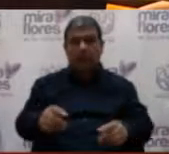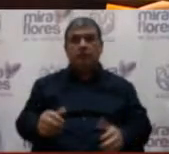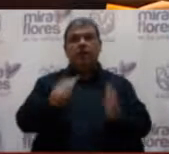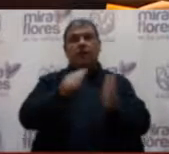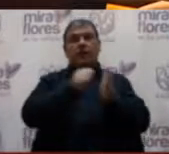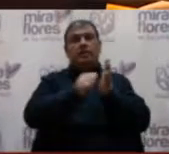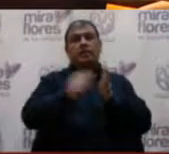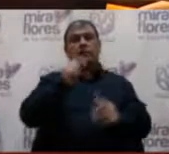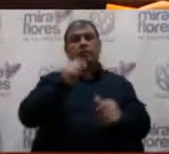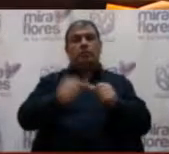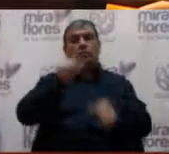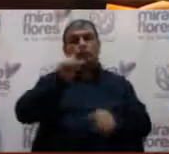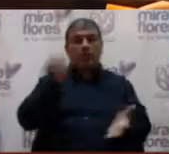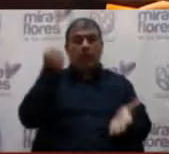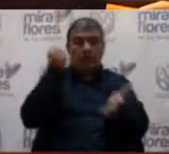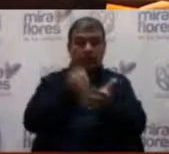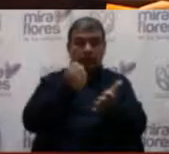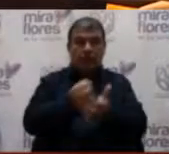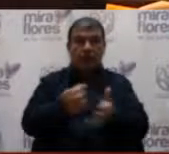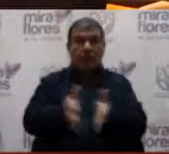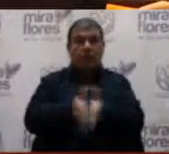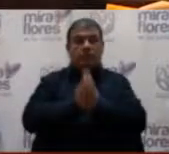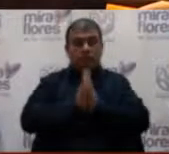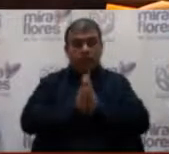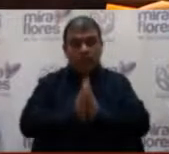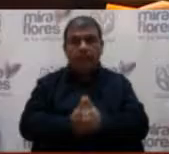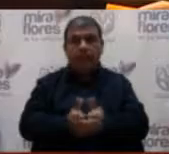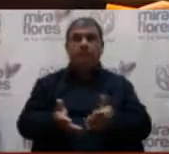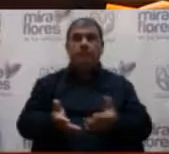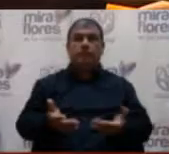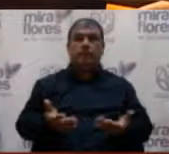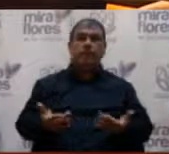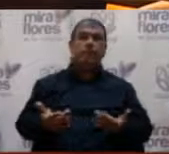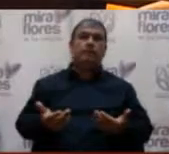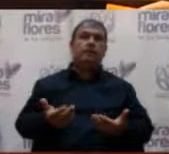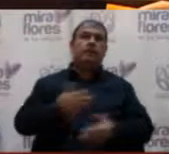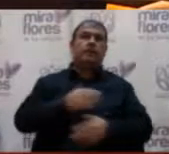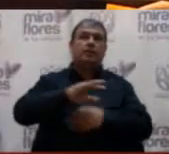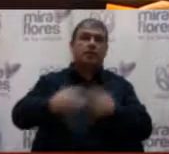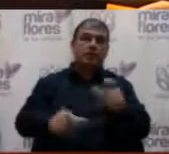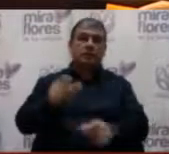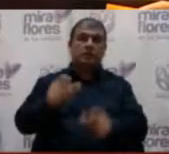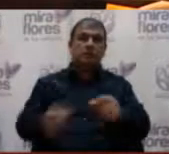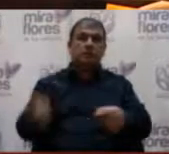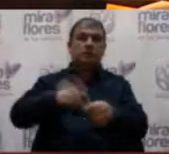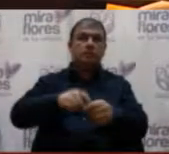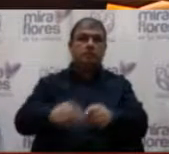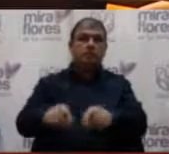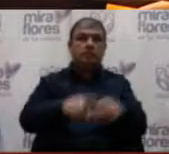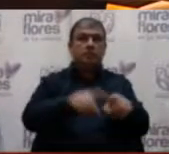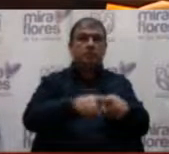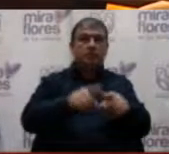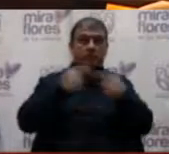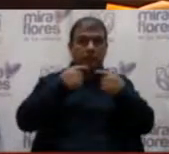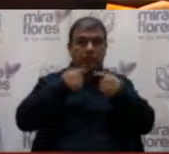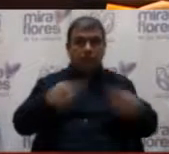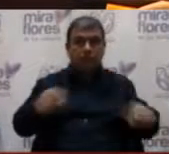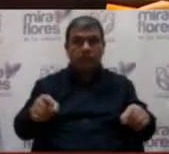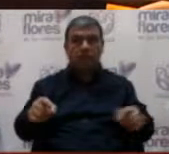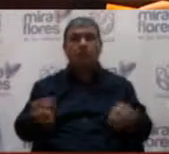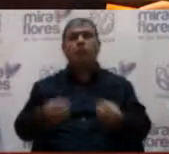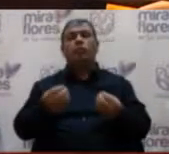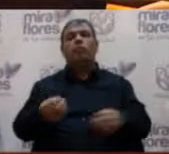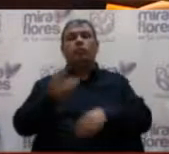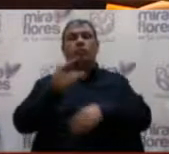Artículo primero, aprobar la solicitud de convocatoria de candidato no proclamado como consecuencia de la declaratoria de vacancia de